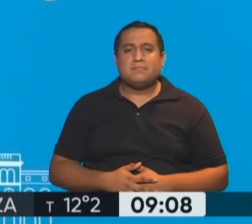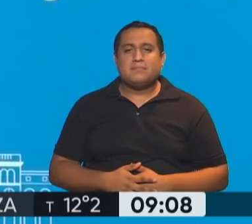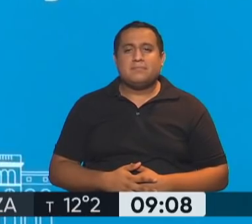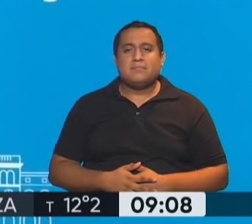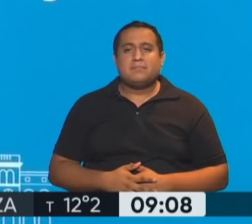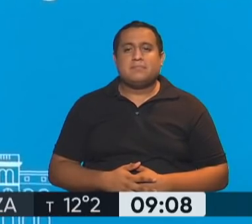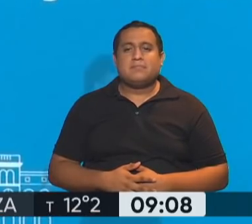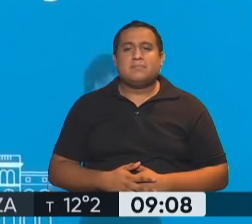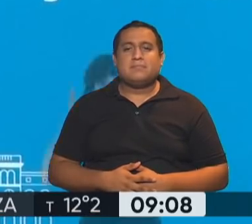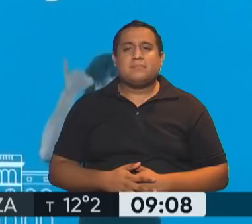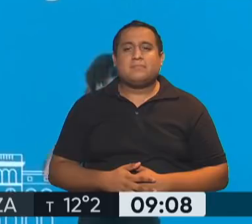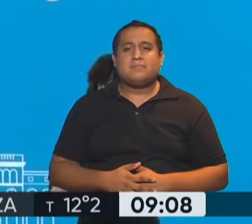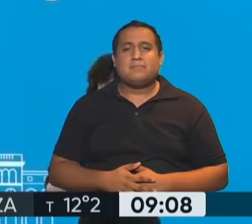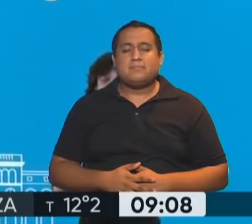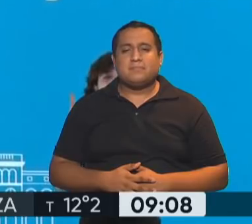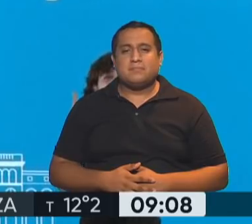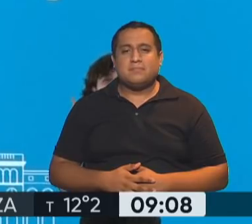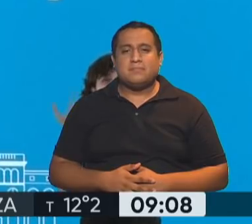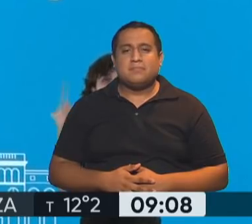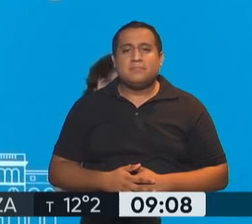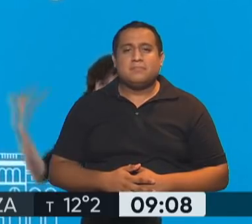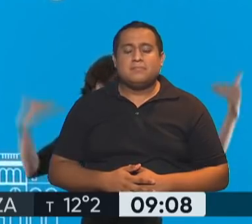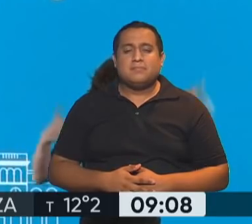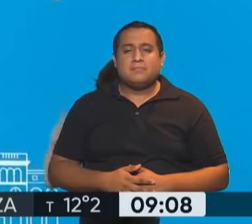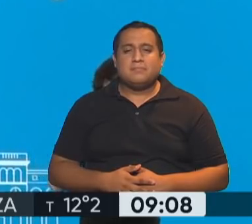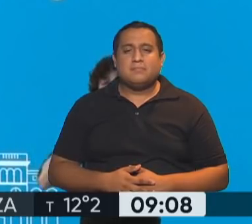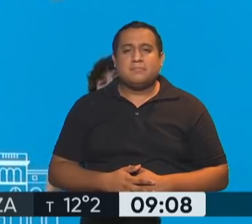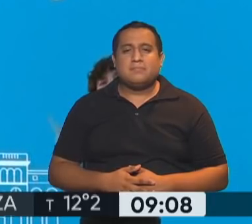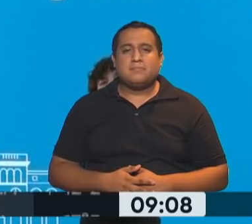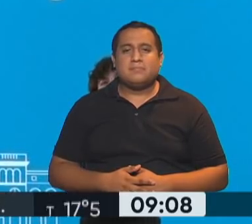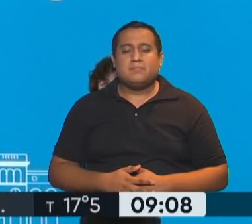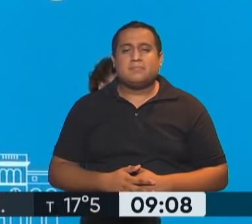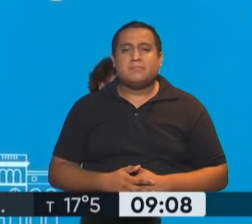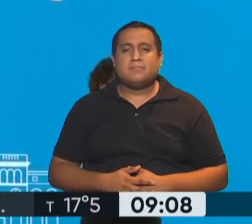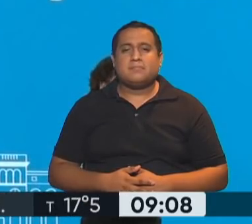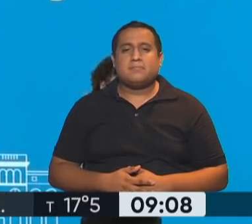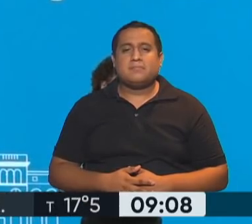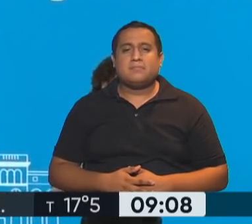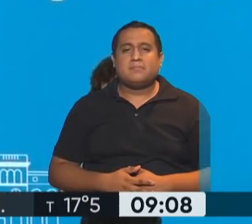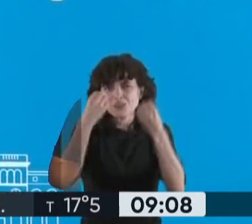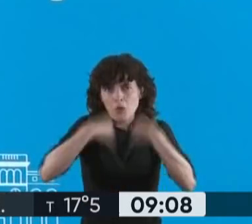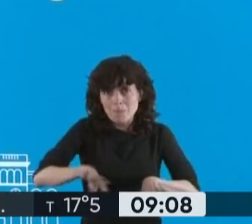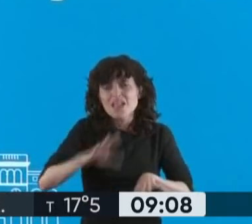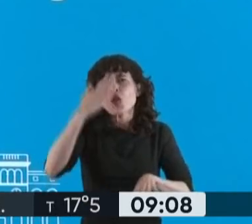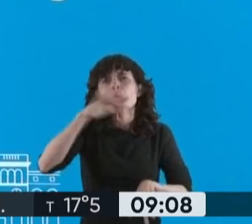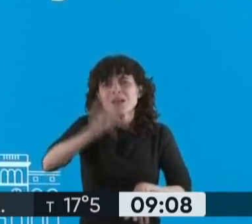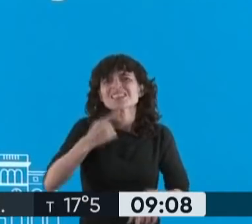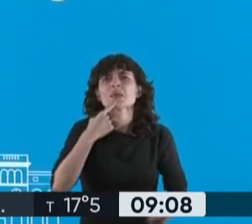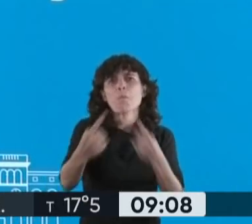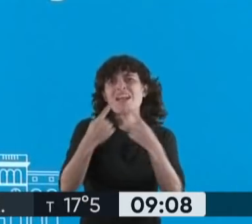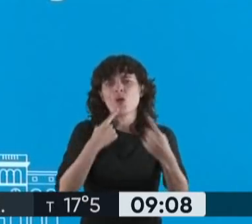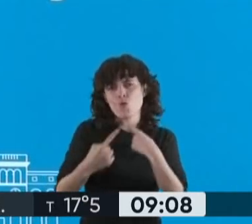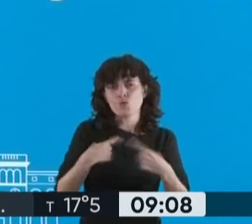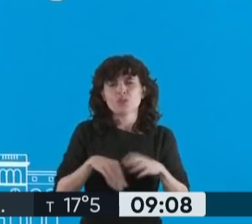de nuevo acá. Gracias por estar. Bueno, muy brevemente hoy para empezar y después contestar todas las preguntas que ustedes tengan. Saben que